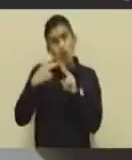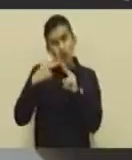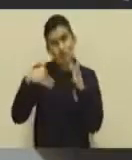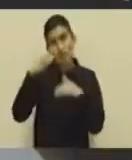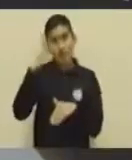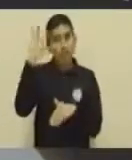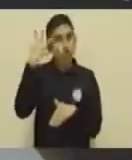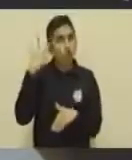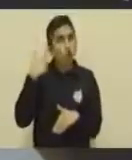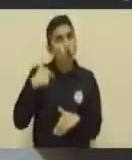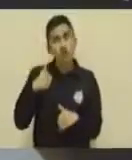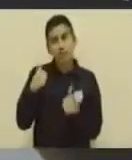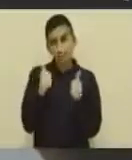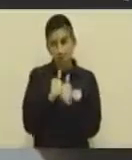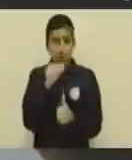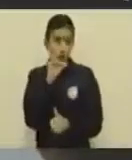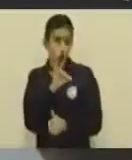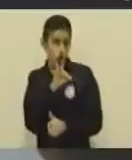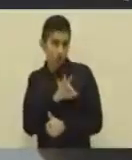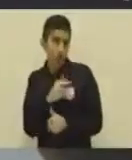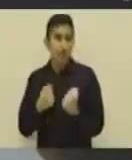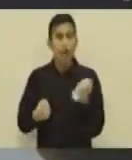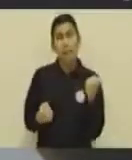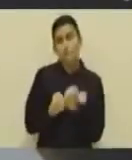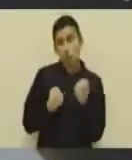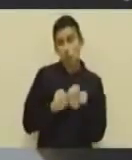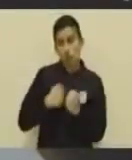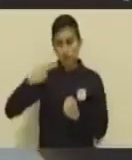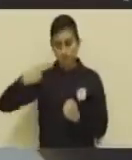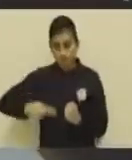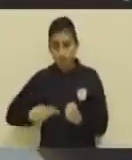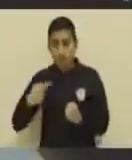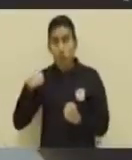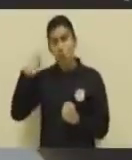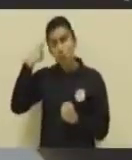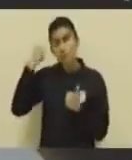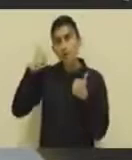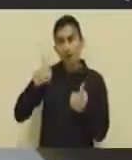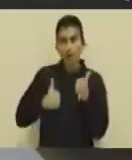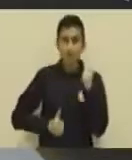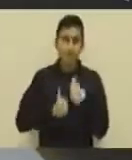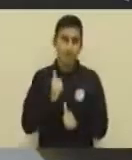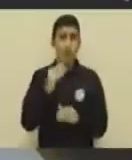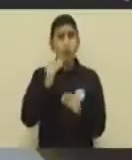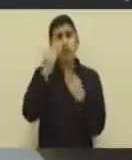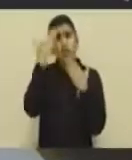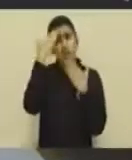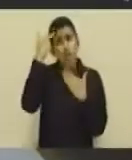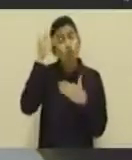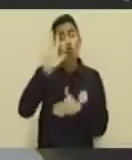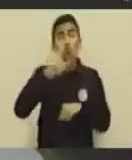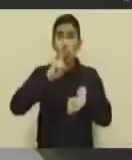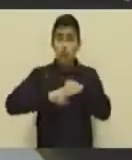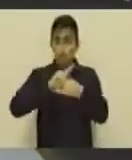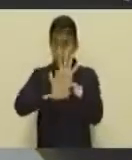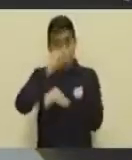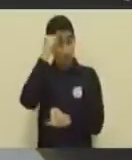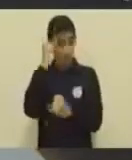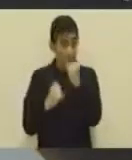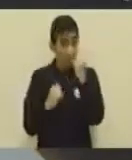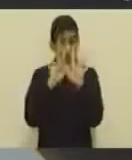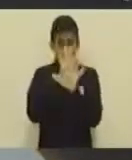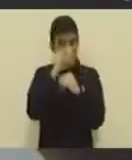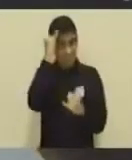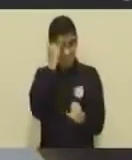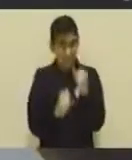como sociedad, de ponerlo en práctica, ¿verdad? De estar bien con nosotros mismos para poder estar bien con los demás. Muchas gracias por su tiempo. Es así como llegamos al final